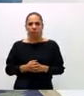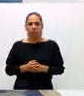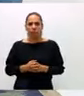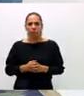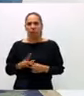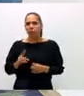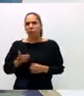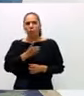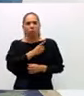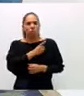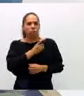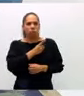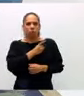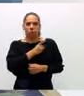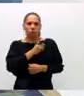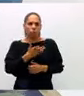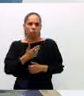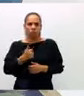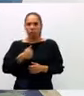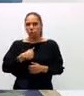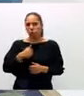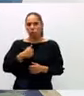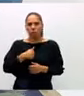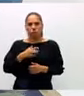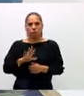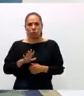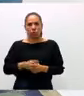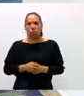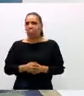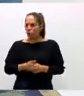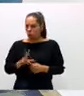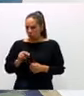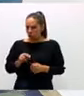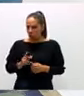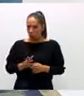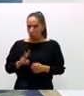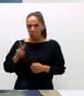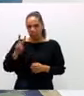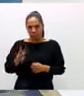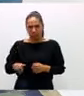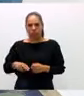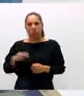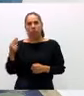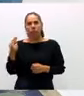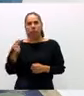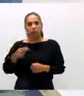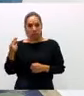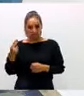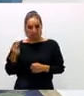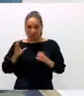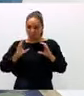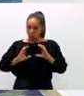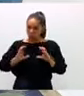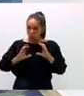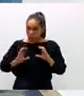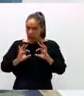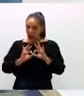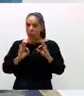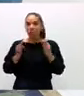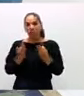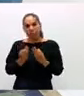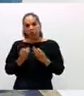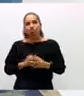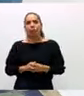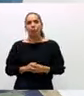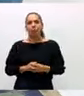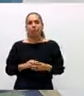proceso automático, se debe tomar en serio y es altamente recomendable, pero sí hay que llevarlo con cuidado. Muchas